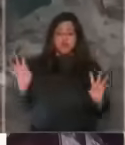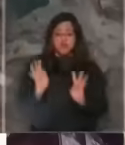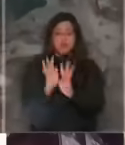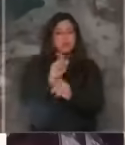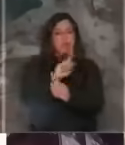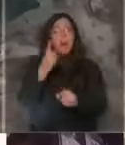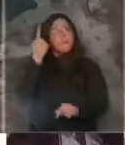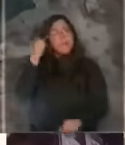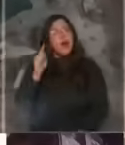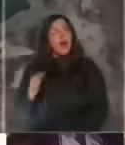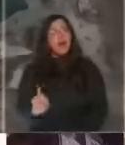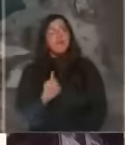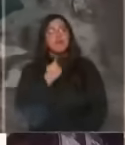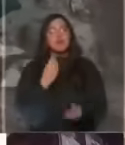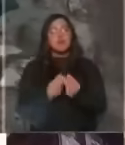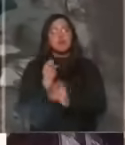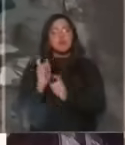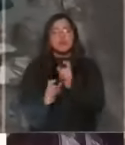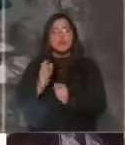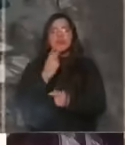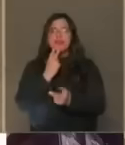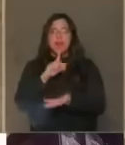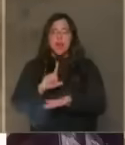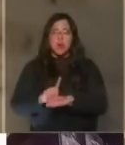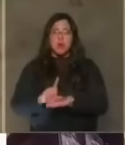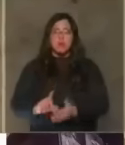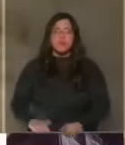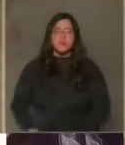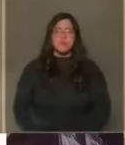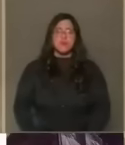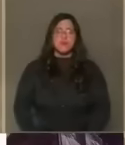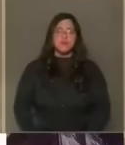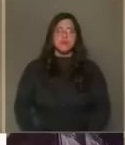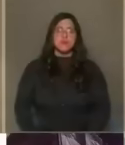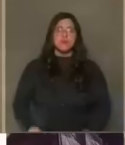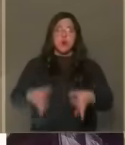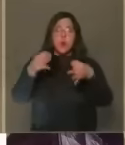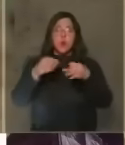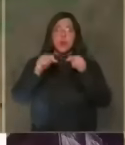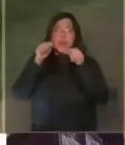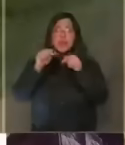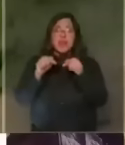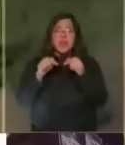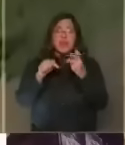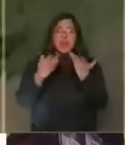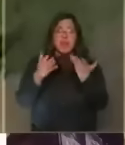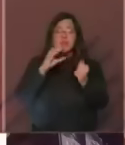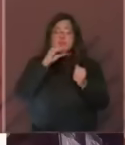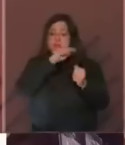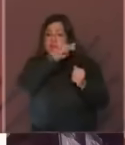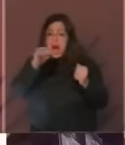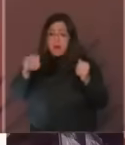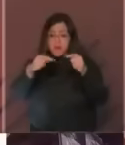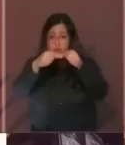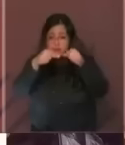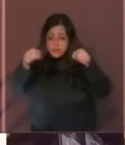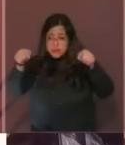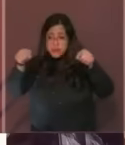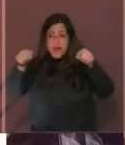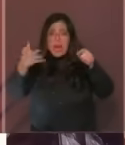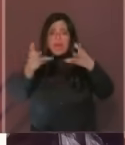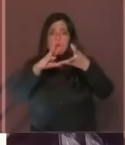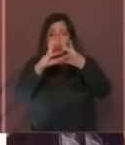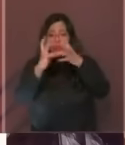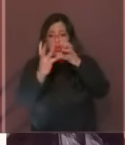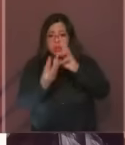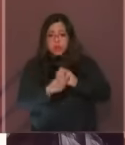a miles de vecinos de este sector en la entrada de la parcela se desmoronó entonces estábamos acá completamente